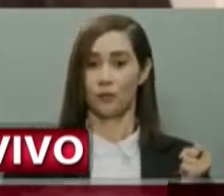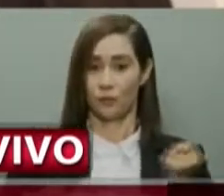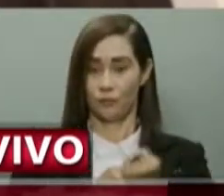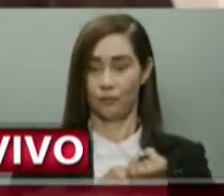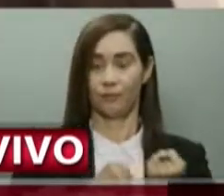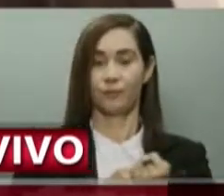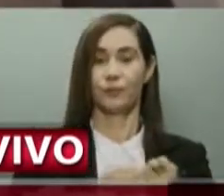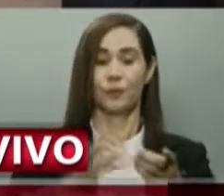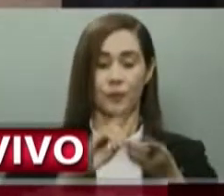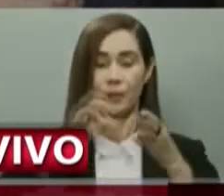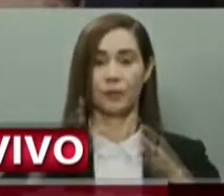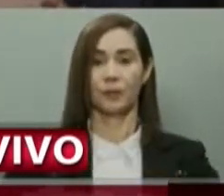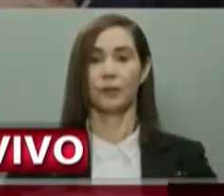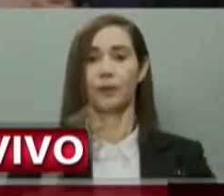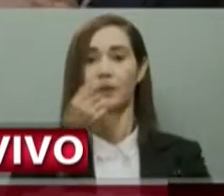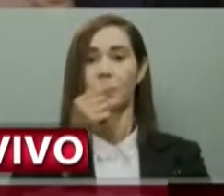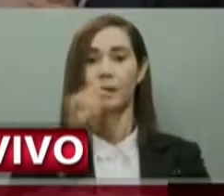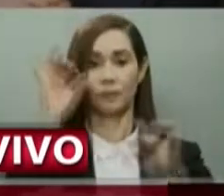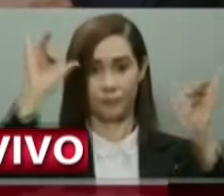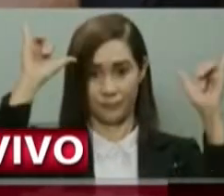Ganadería.